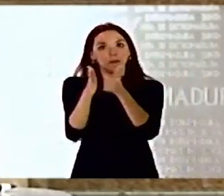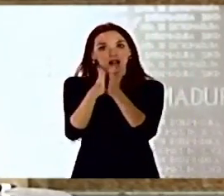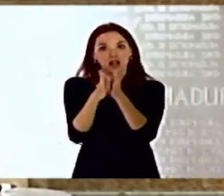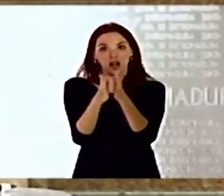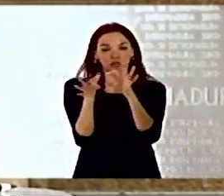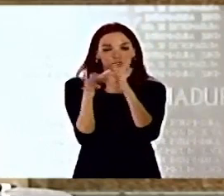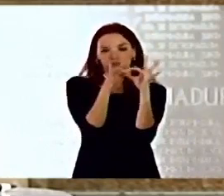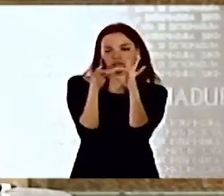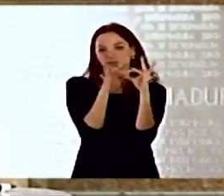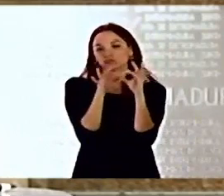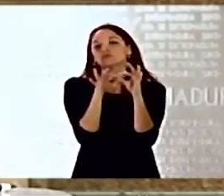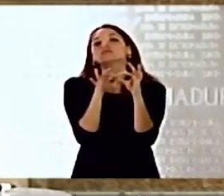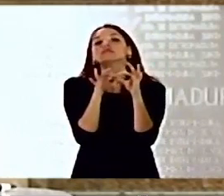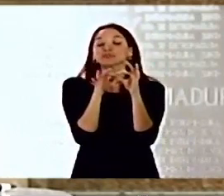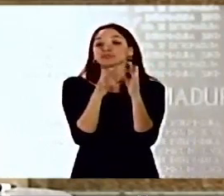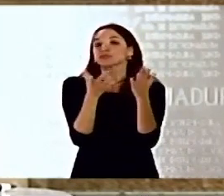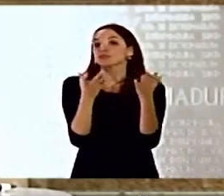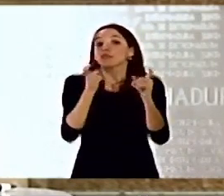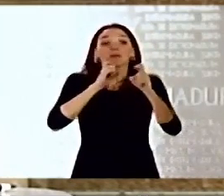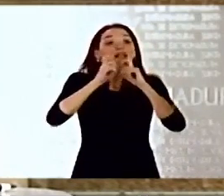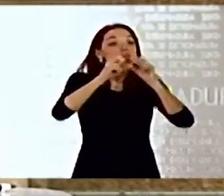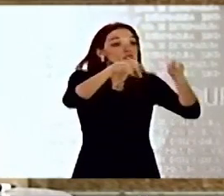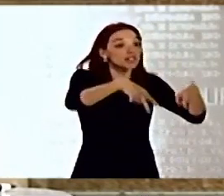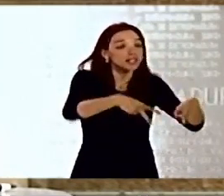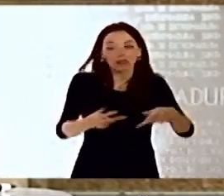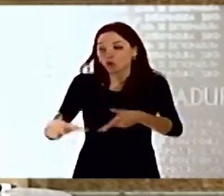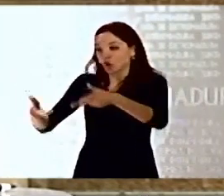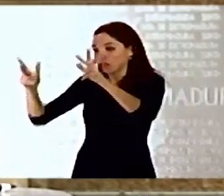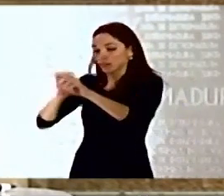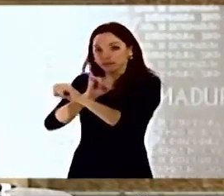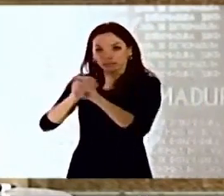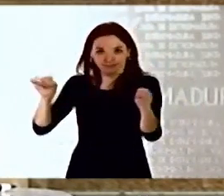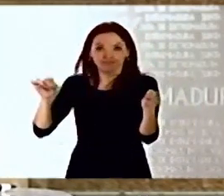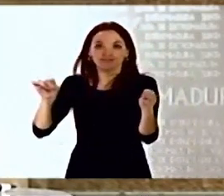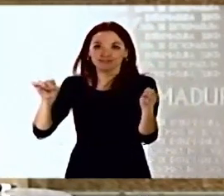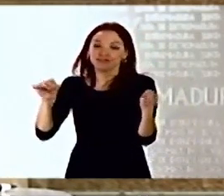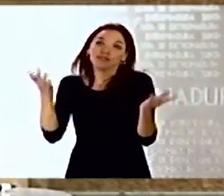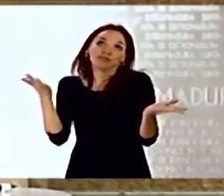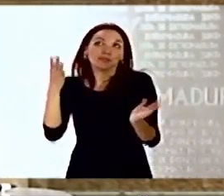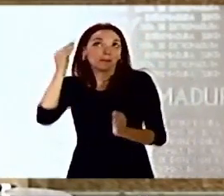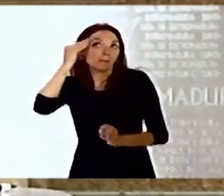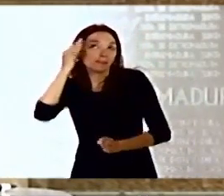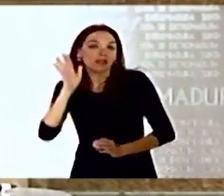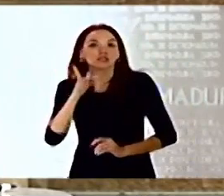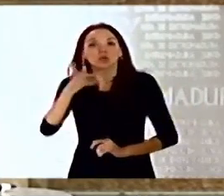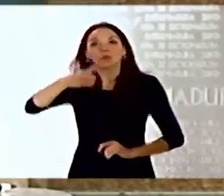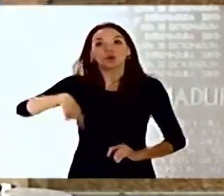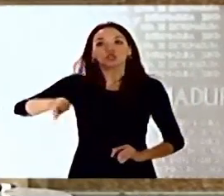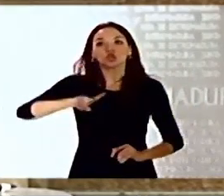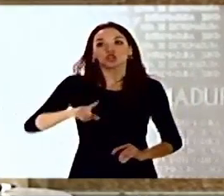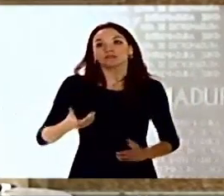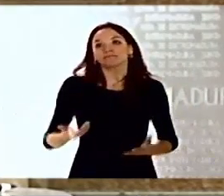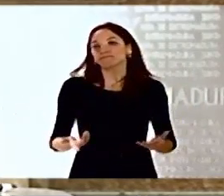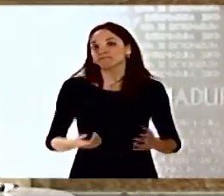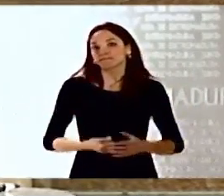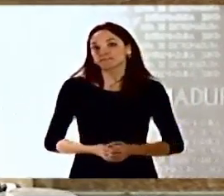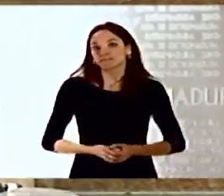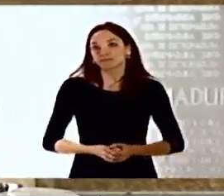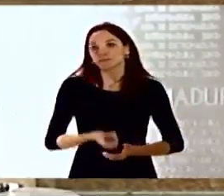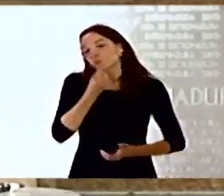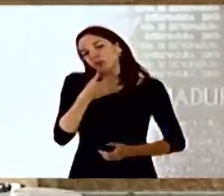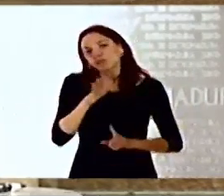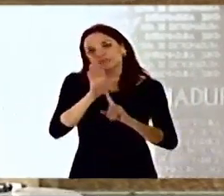hacía, sin periodismo no hay democracia. Por tanto, me imagino que habrán recibido ustedes, pues, en fin, todo el cariño y